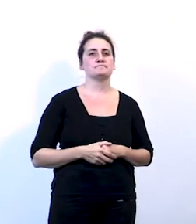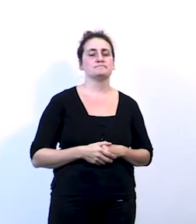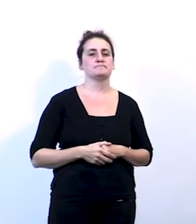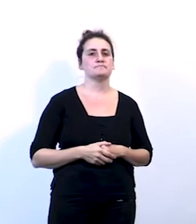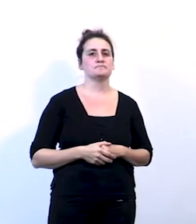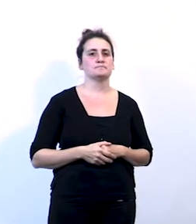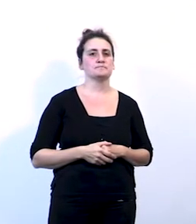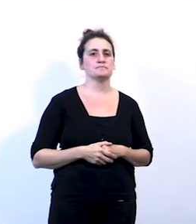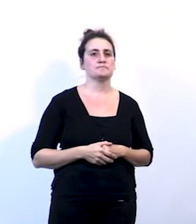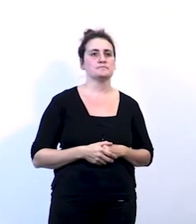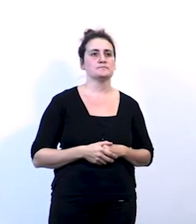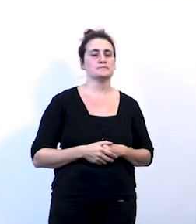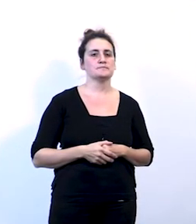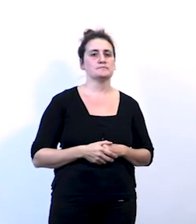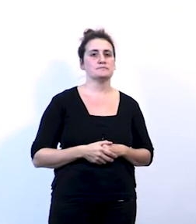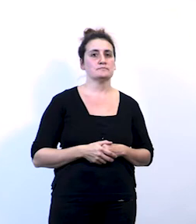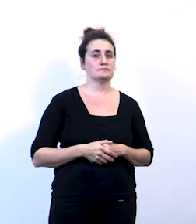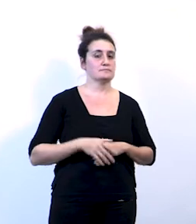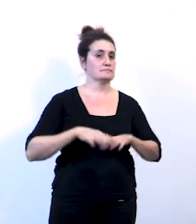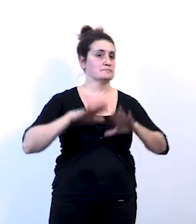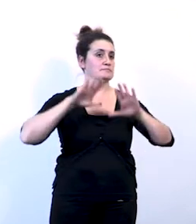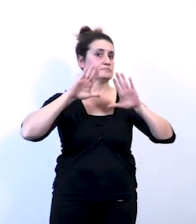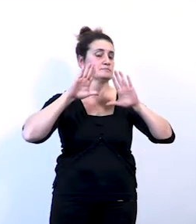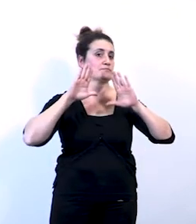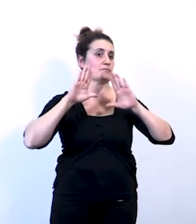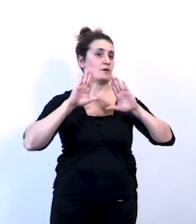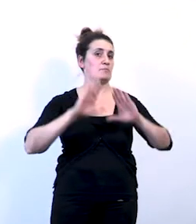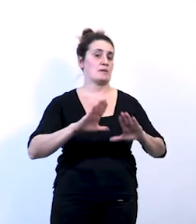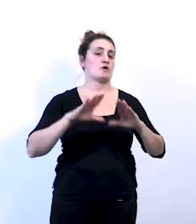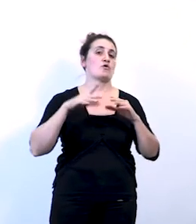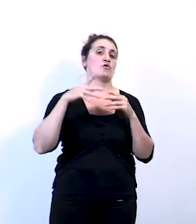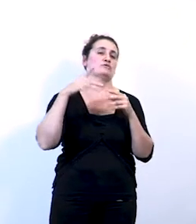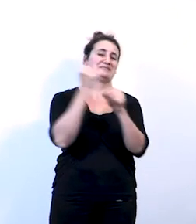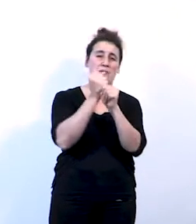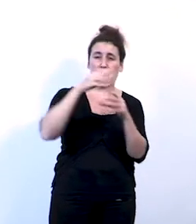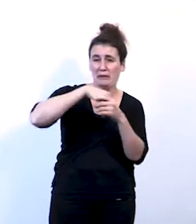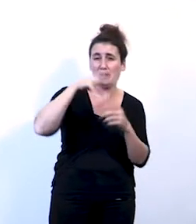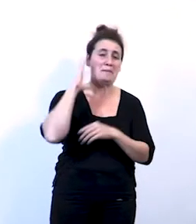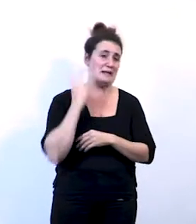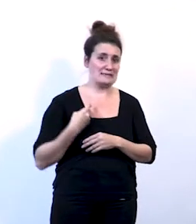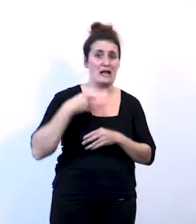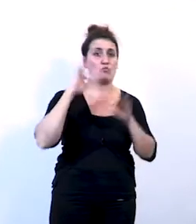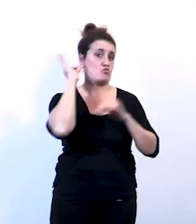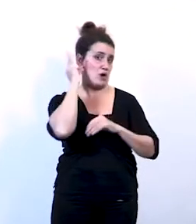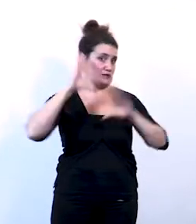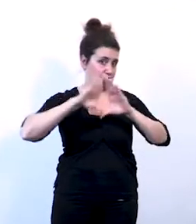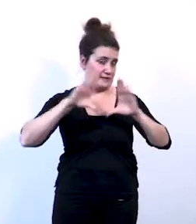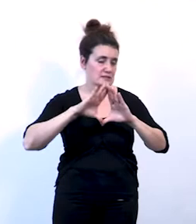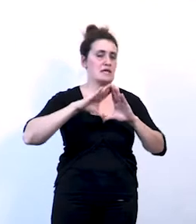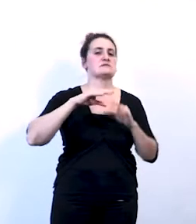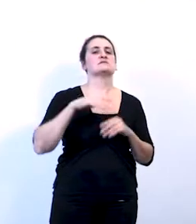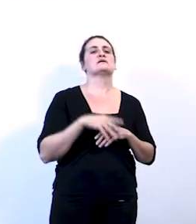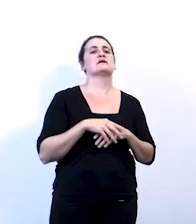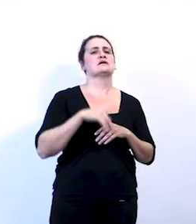gehiago, eskolaren beste helburuetako bat emion arteko sareak jostea izanik, Ezpatasunaren anistazuna